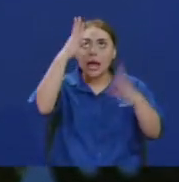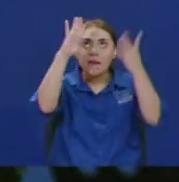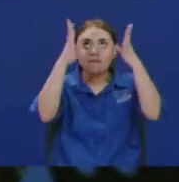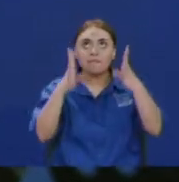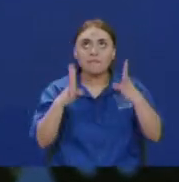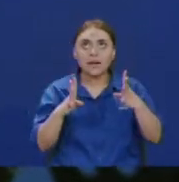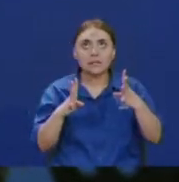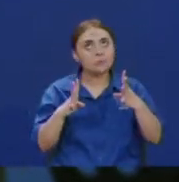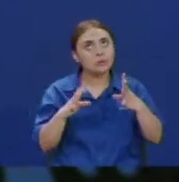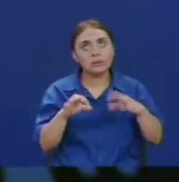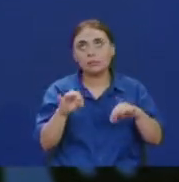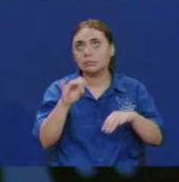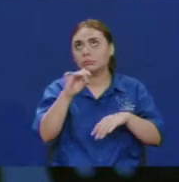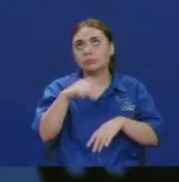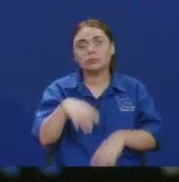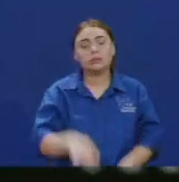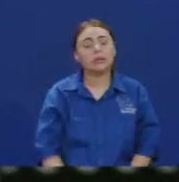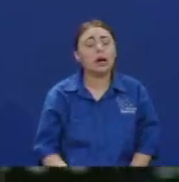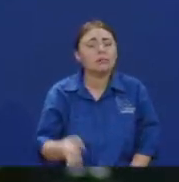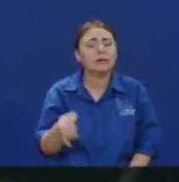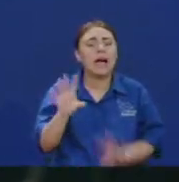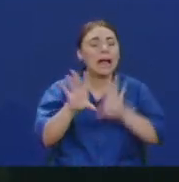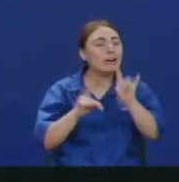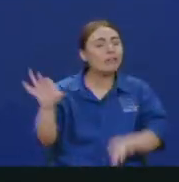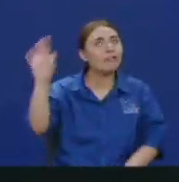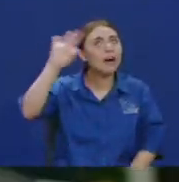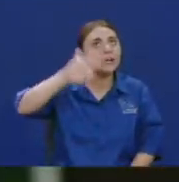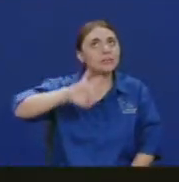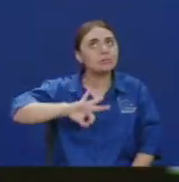los que me caen mal. A la...